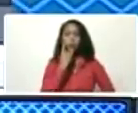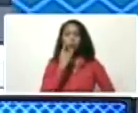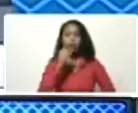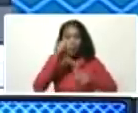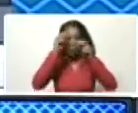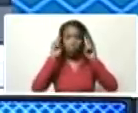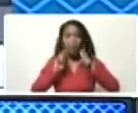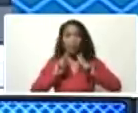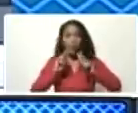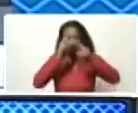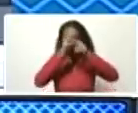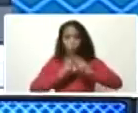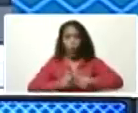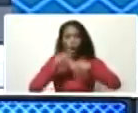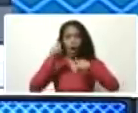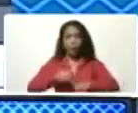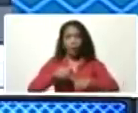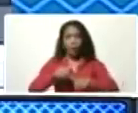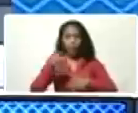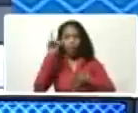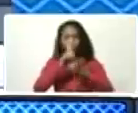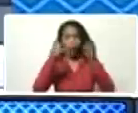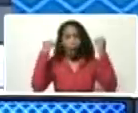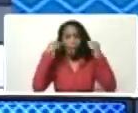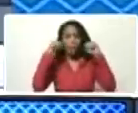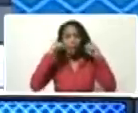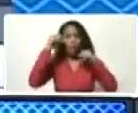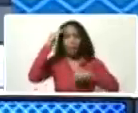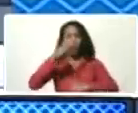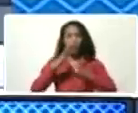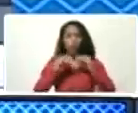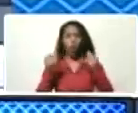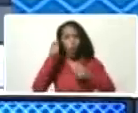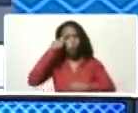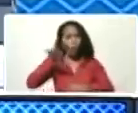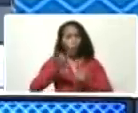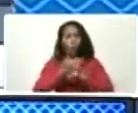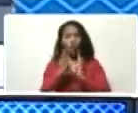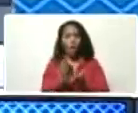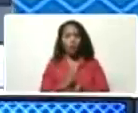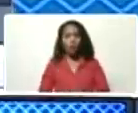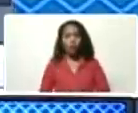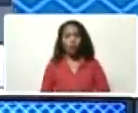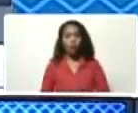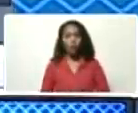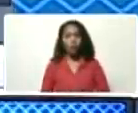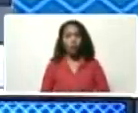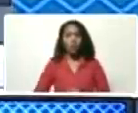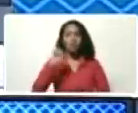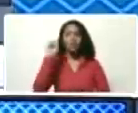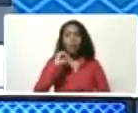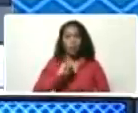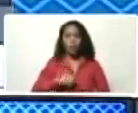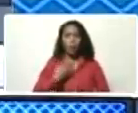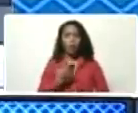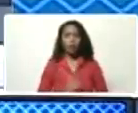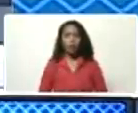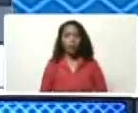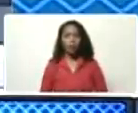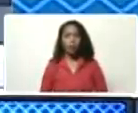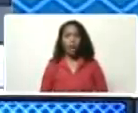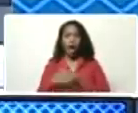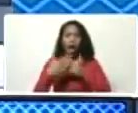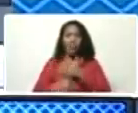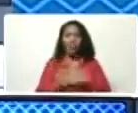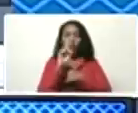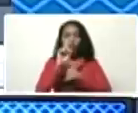de independencia en la doctrina y en la práctica militar de todos los pueblos del mundo. Sí se puede